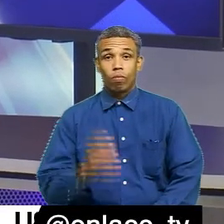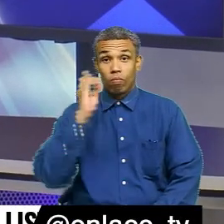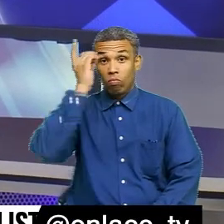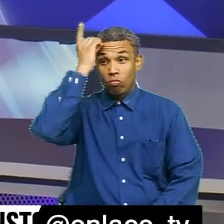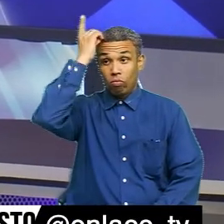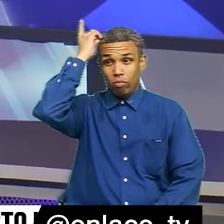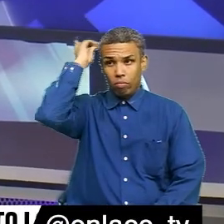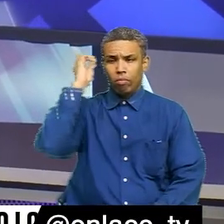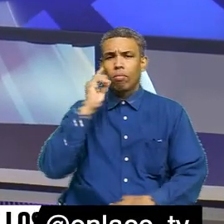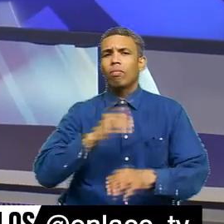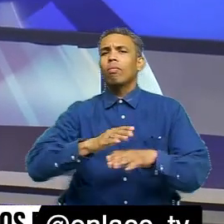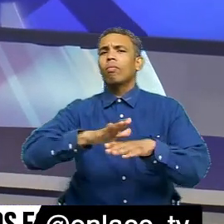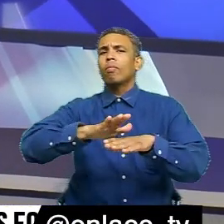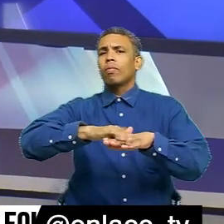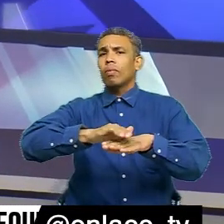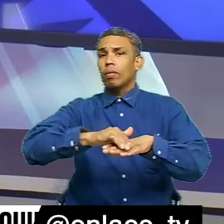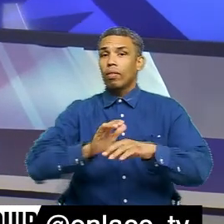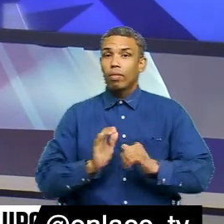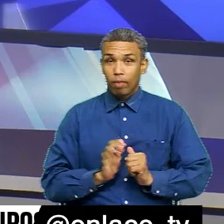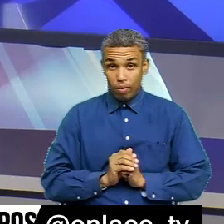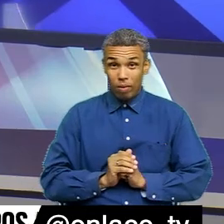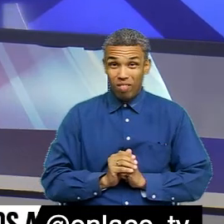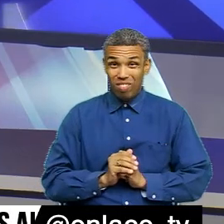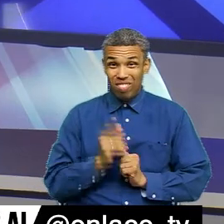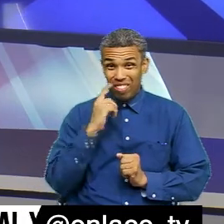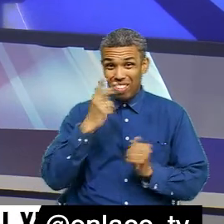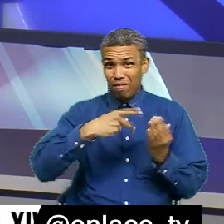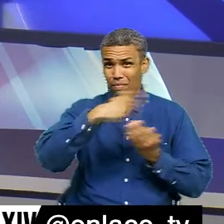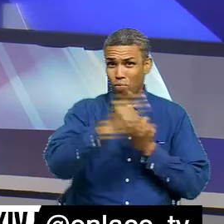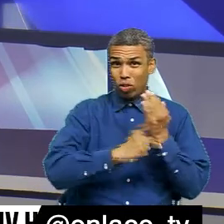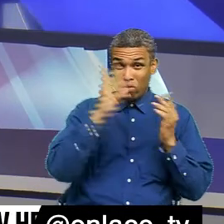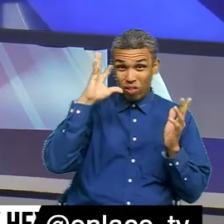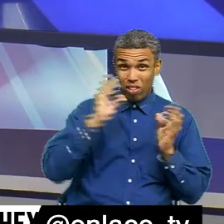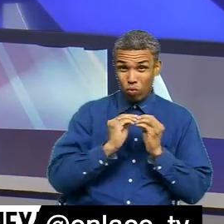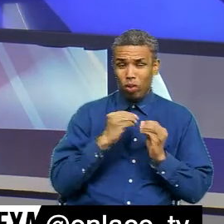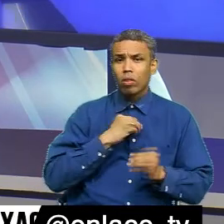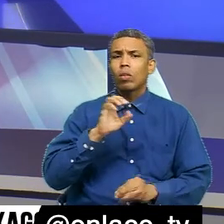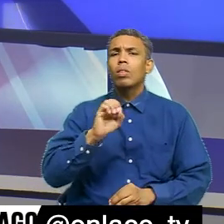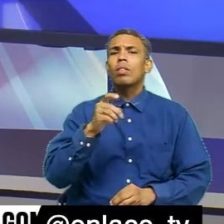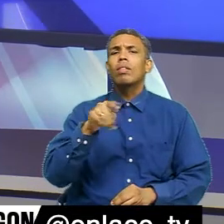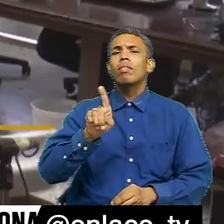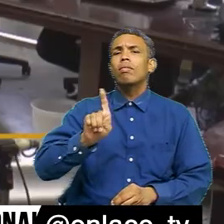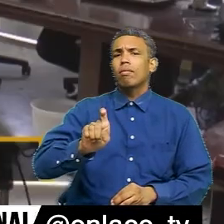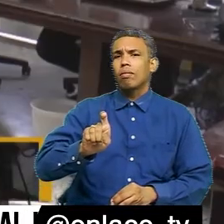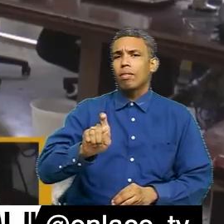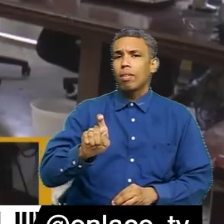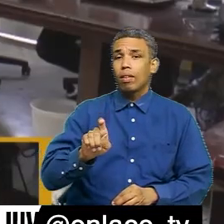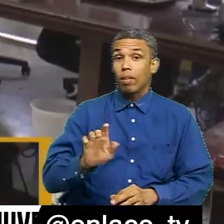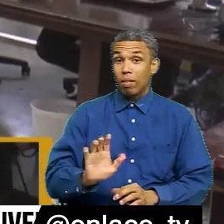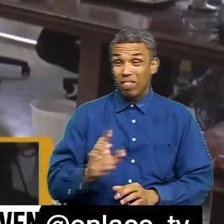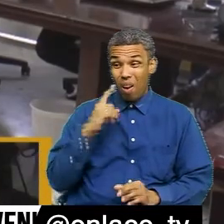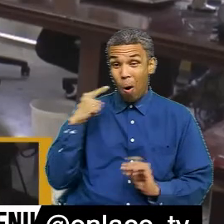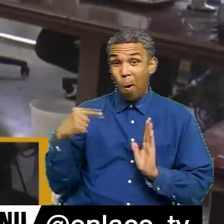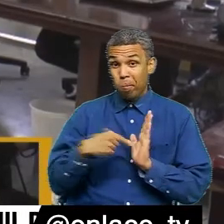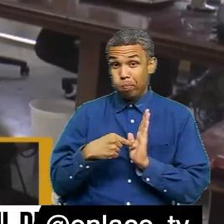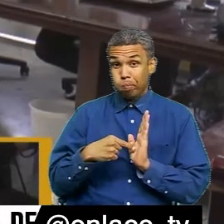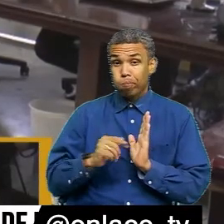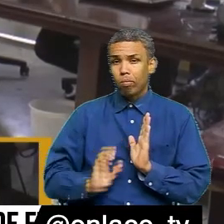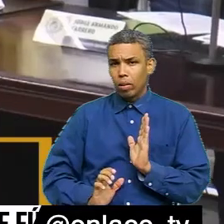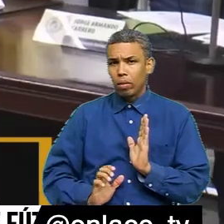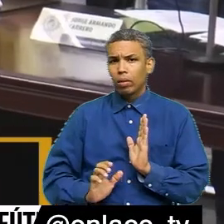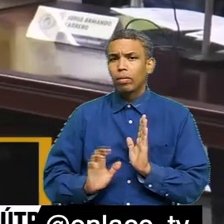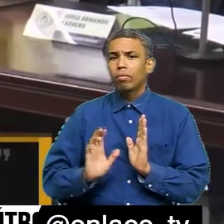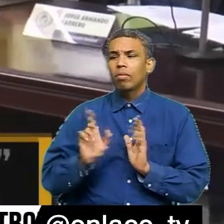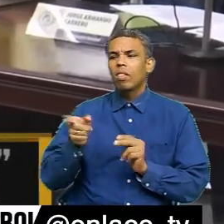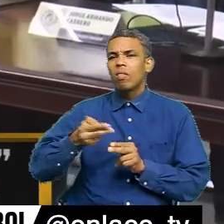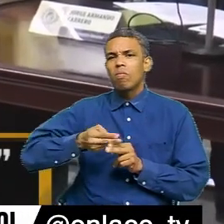recursos de educación que están incluidos en el proyecto de acuerdo 016. El alcalde Darío Echeverri se mostró positivo ante